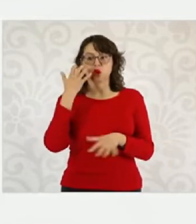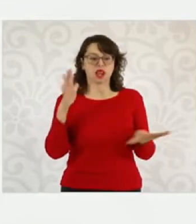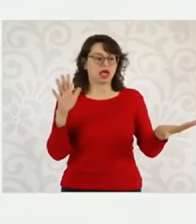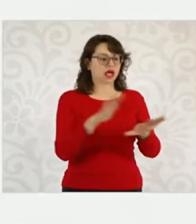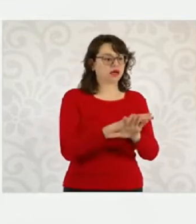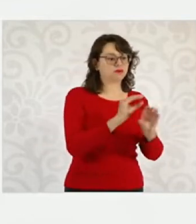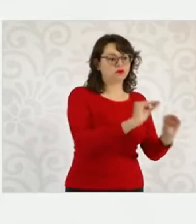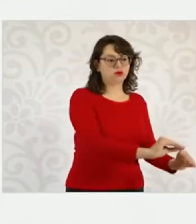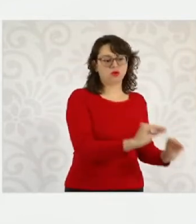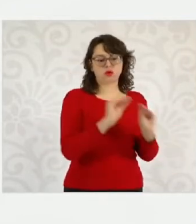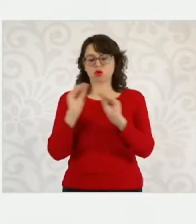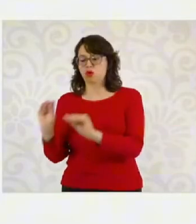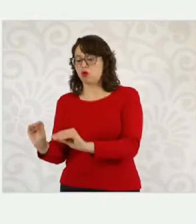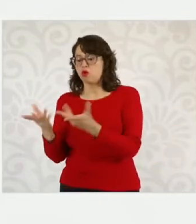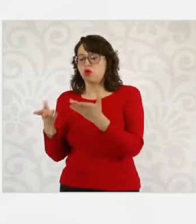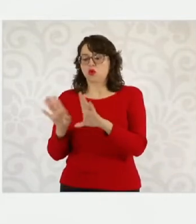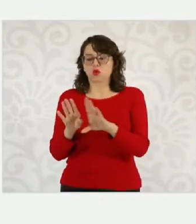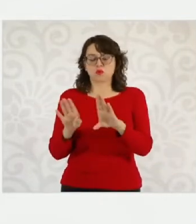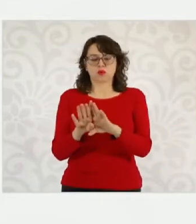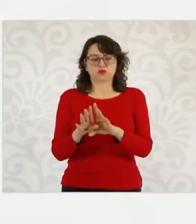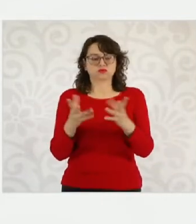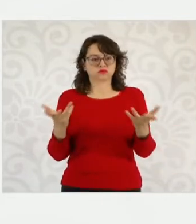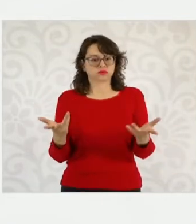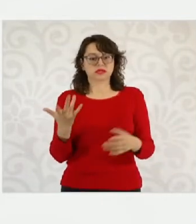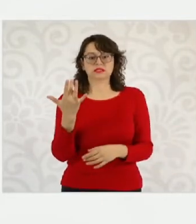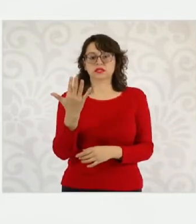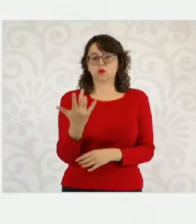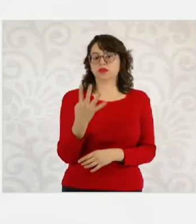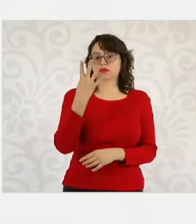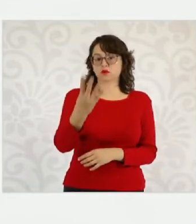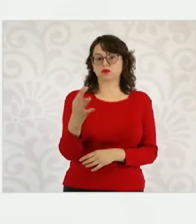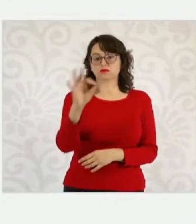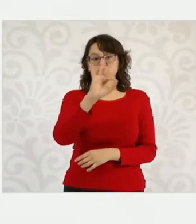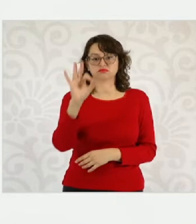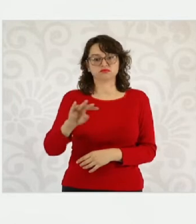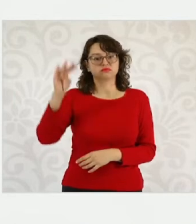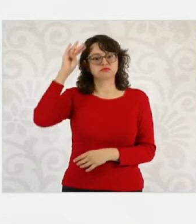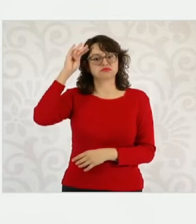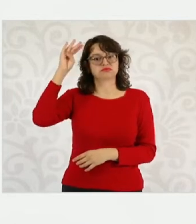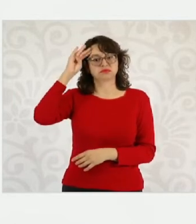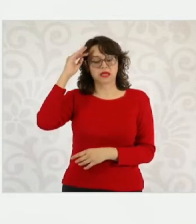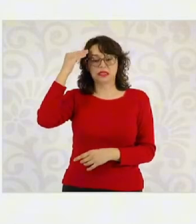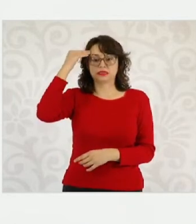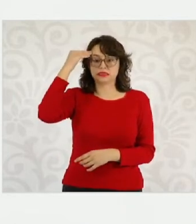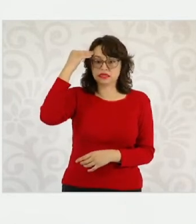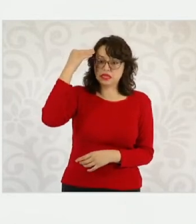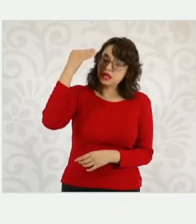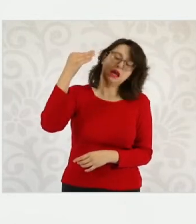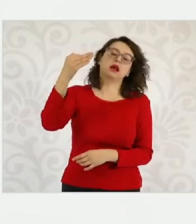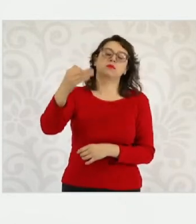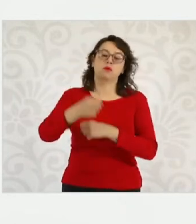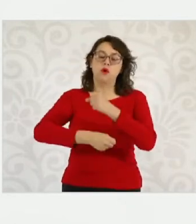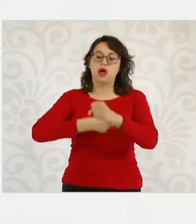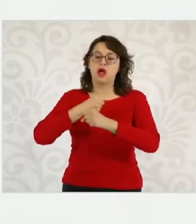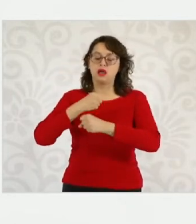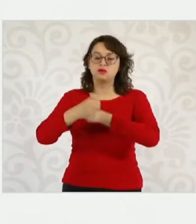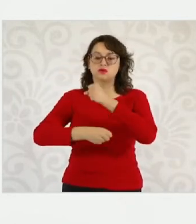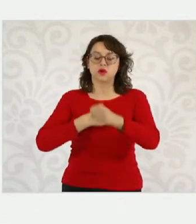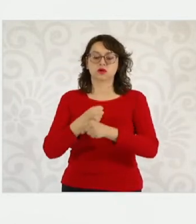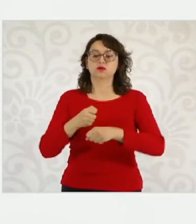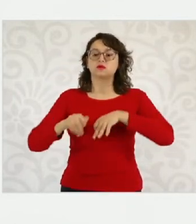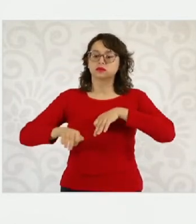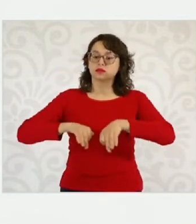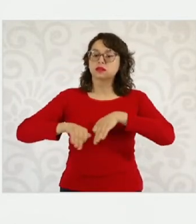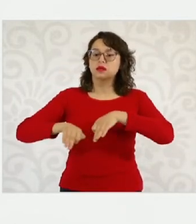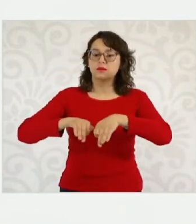presentando hoy la presidenta. Pues el 54% piensa que la antigüedad y años de servicio. Es decir, el decreto